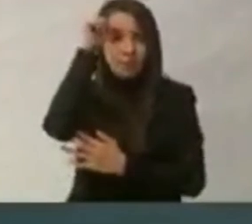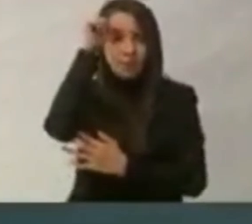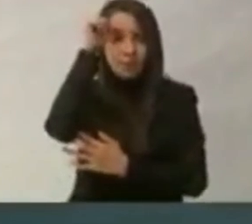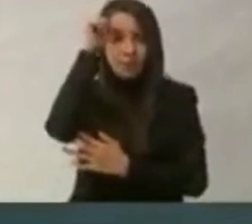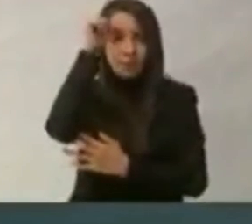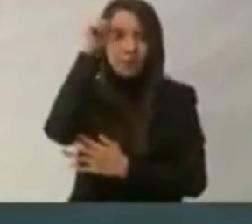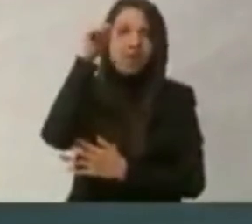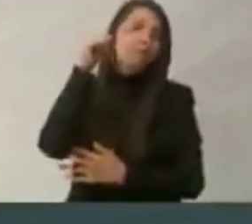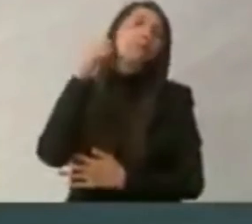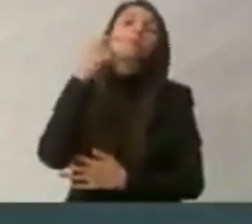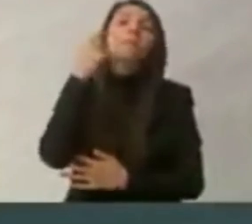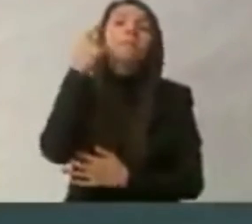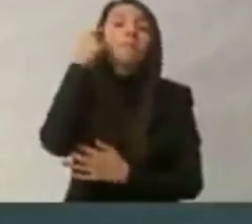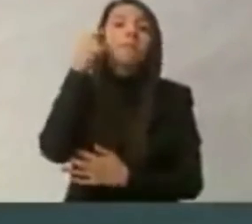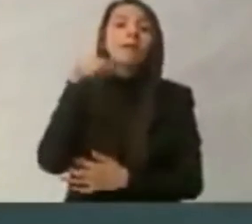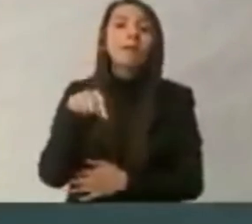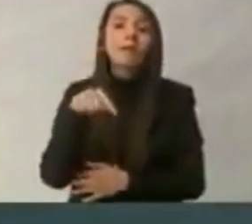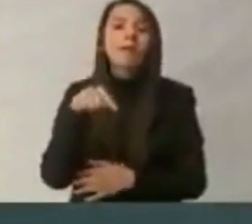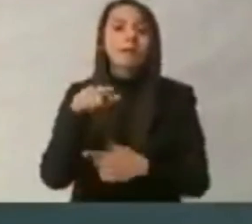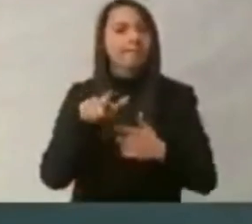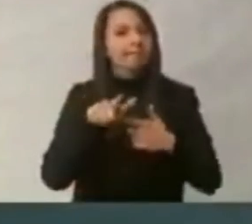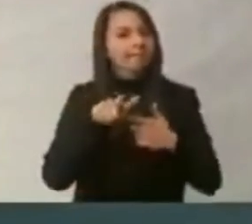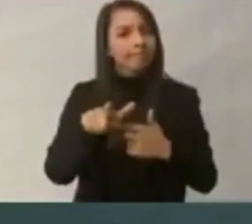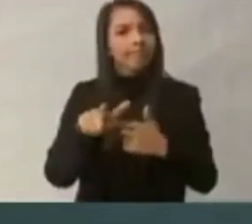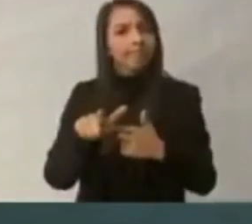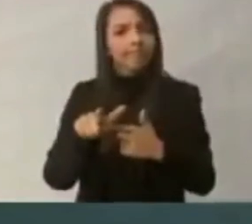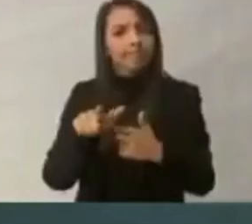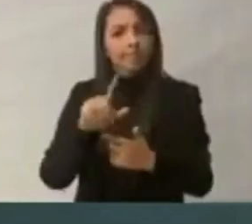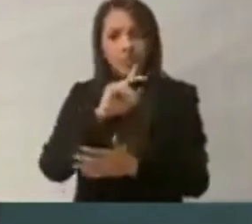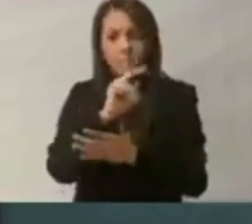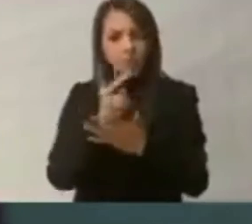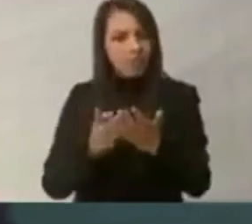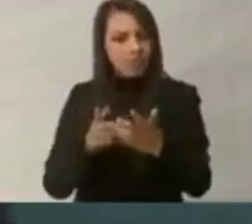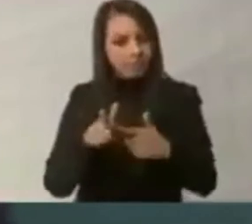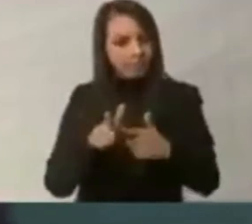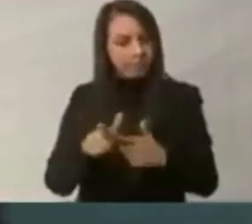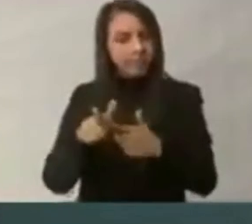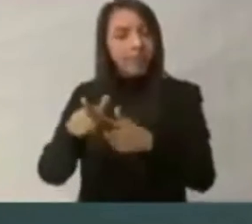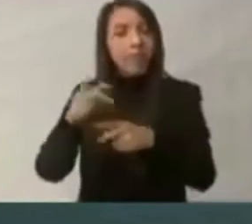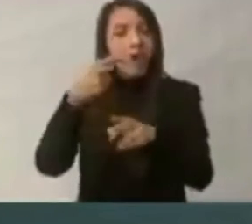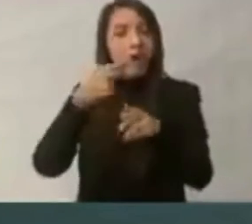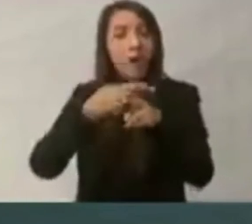este programa hasta finales del